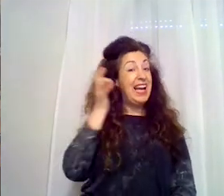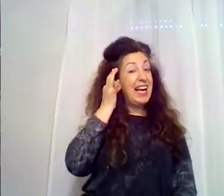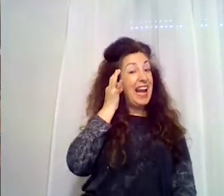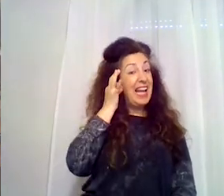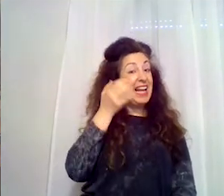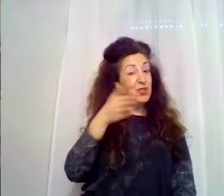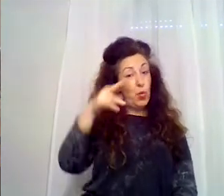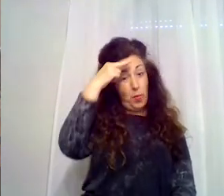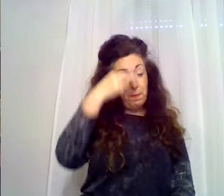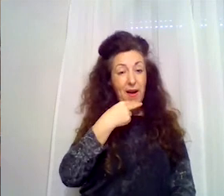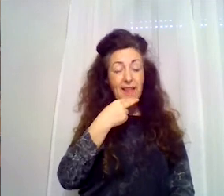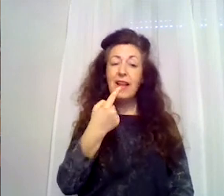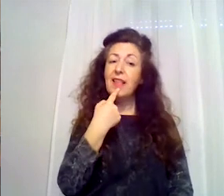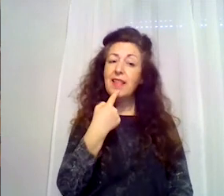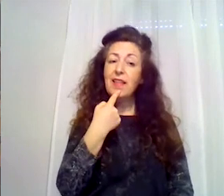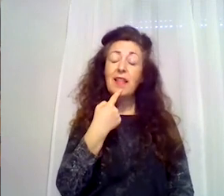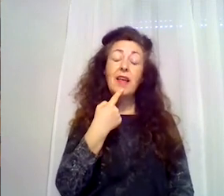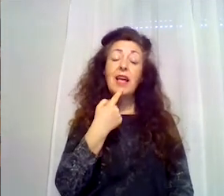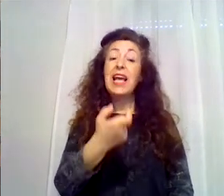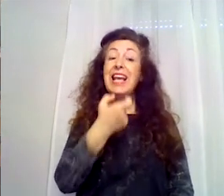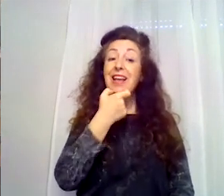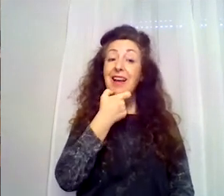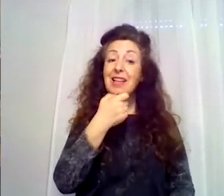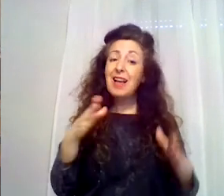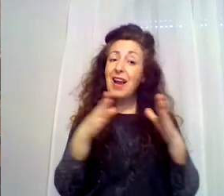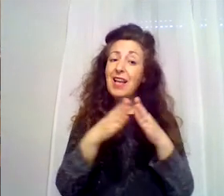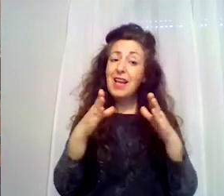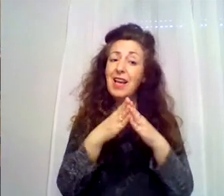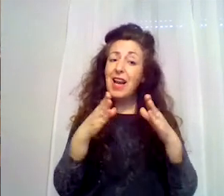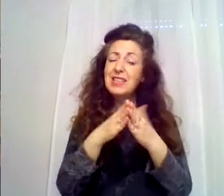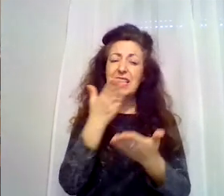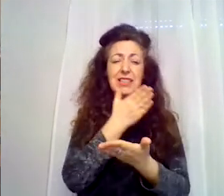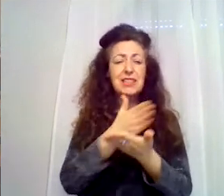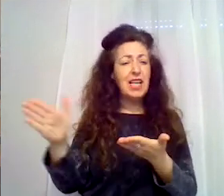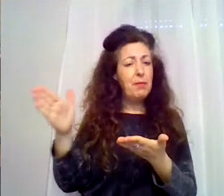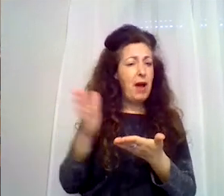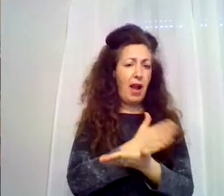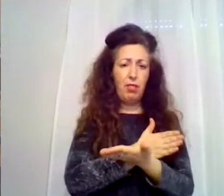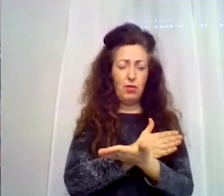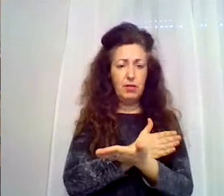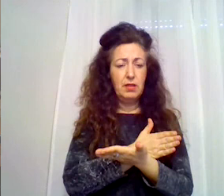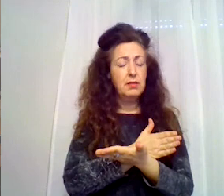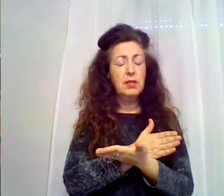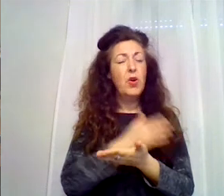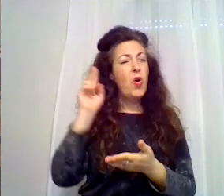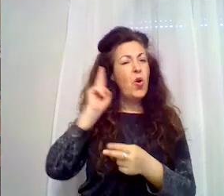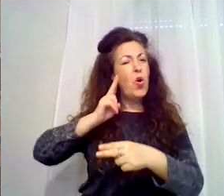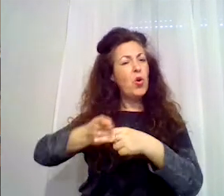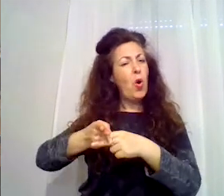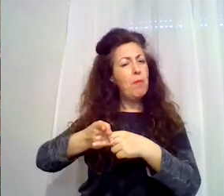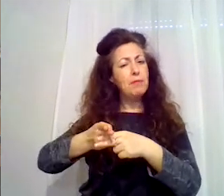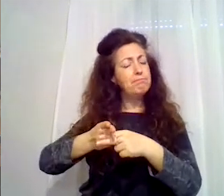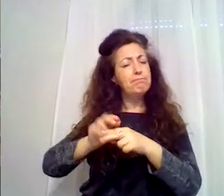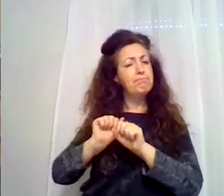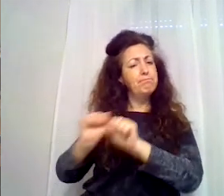era criptocatólico o se convirtió al...? No, cada uno era lo que decía que era. Es decir, cada uno era lo que decía era. No había un carné. No